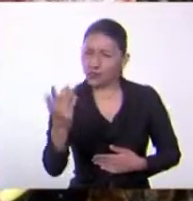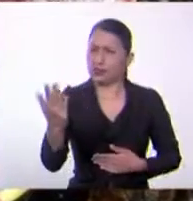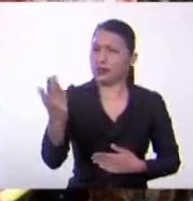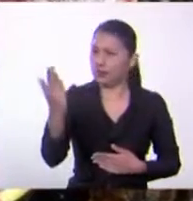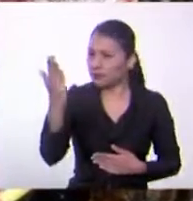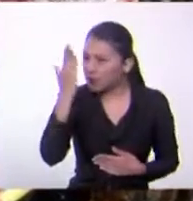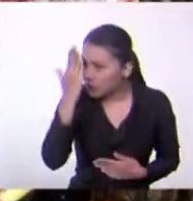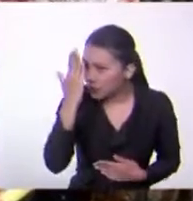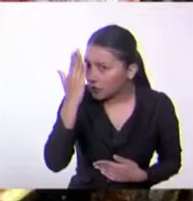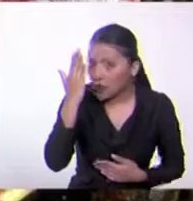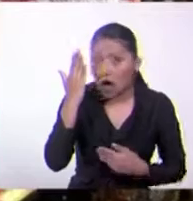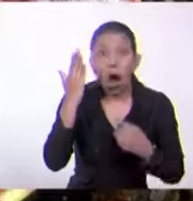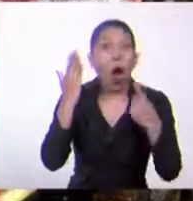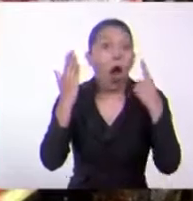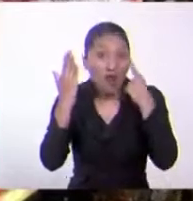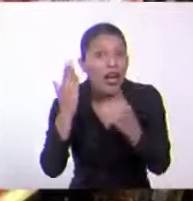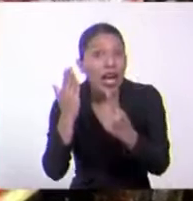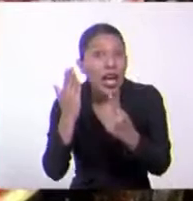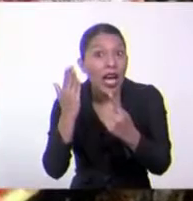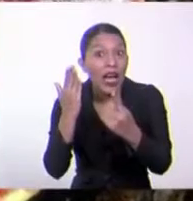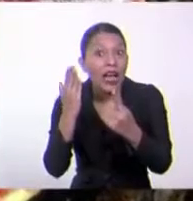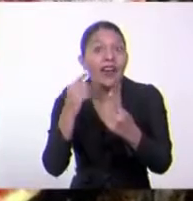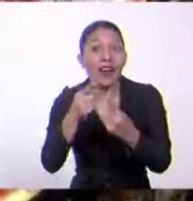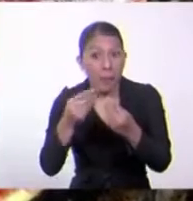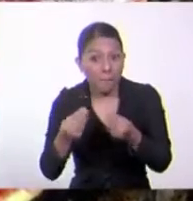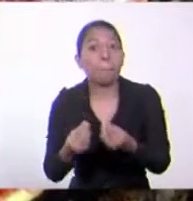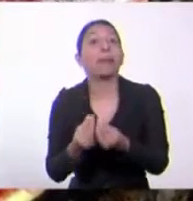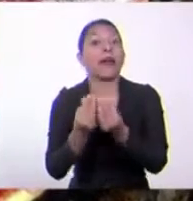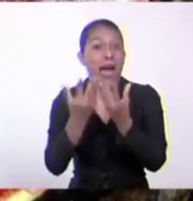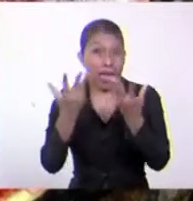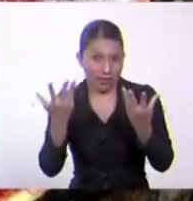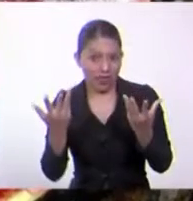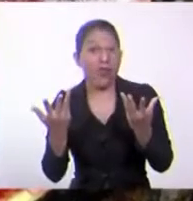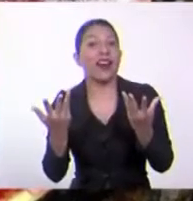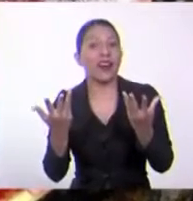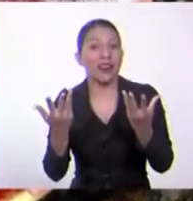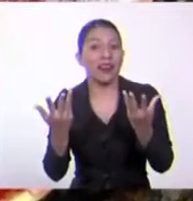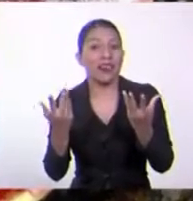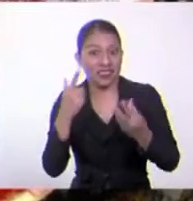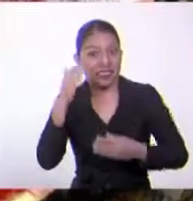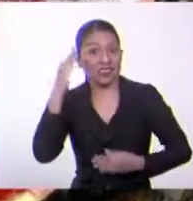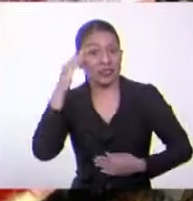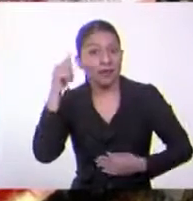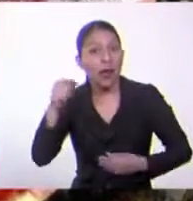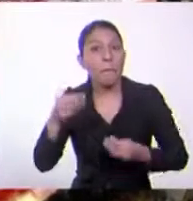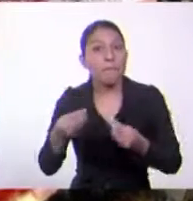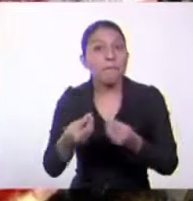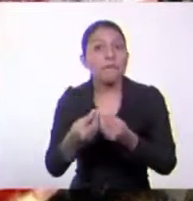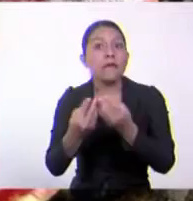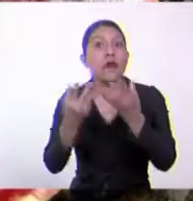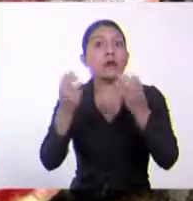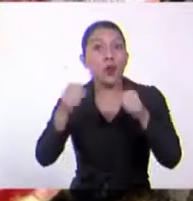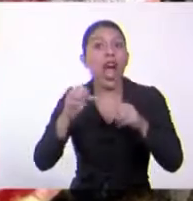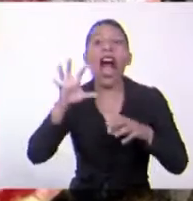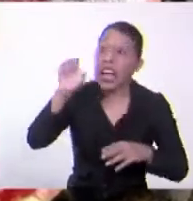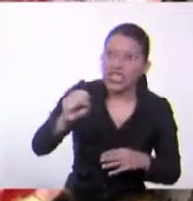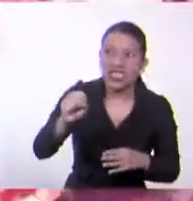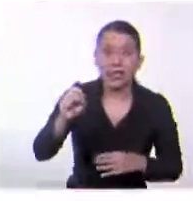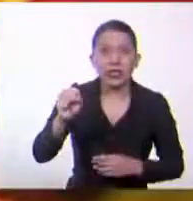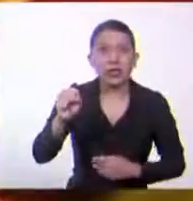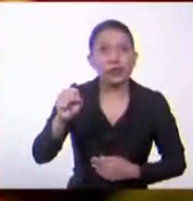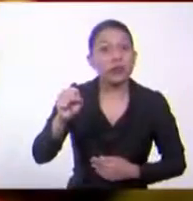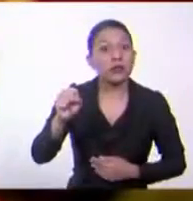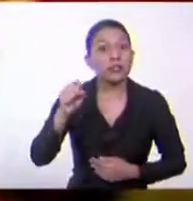resolución. Sí, es otra planta. ¿Has adivinado? Son plantas carnívoras.